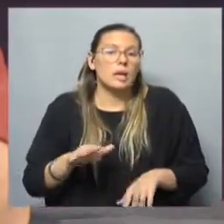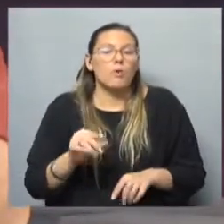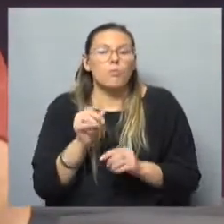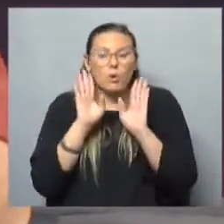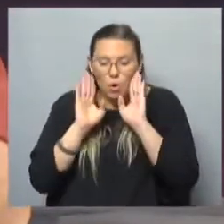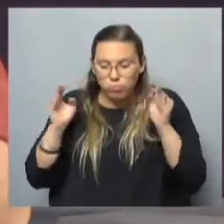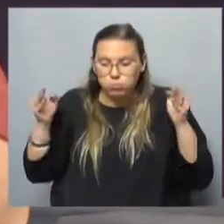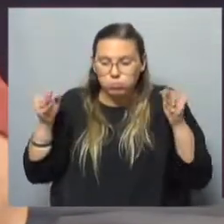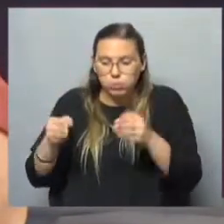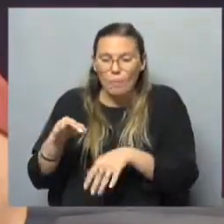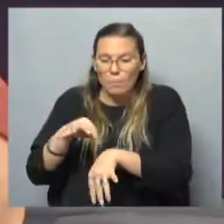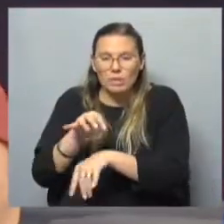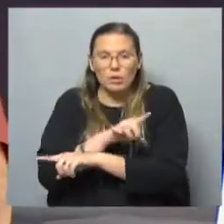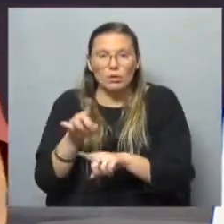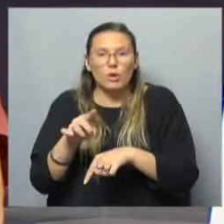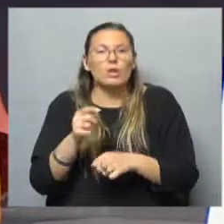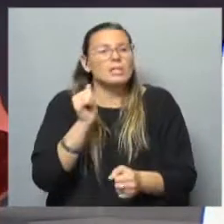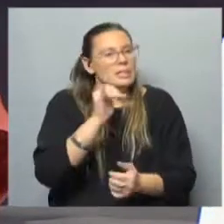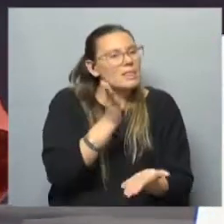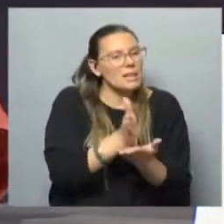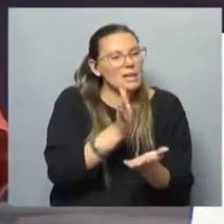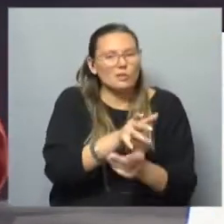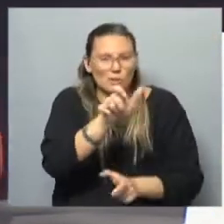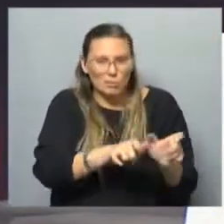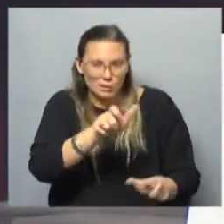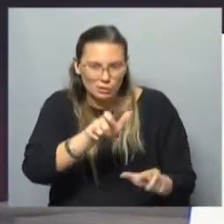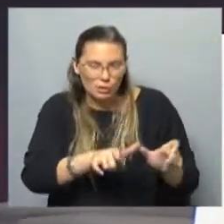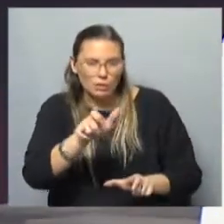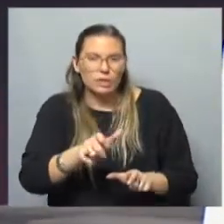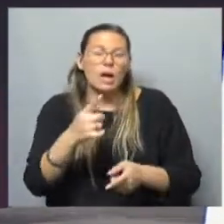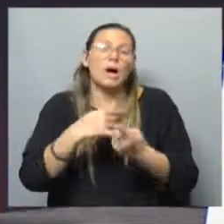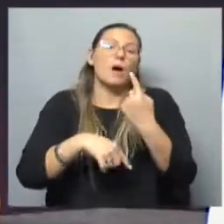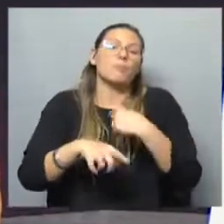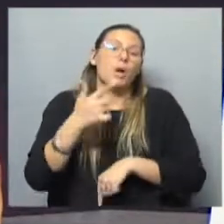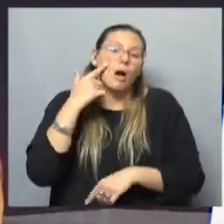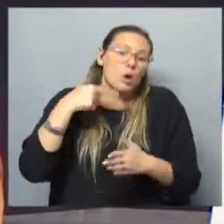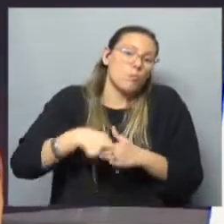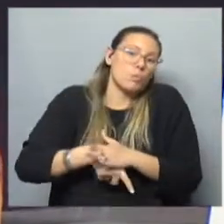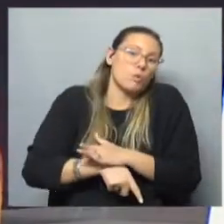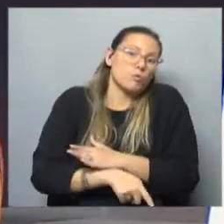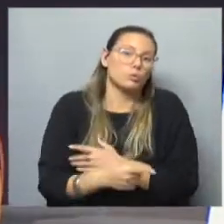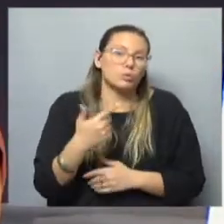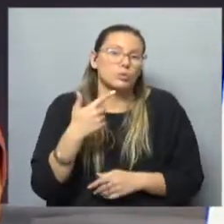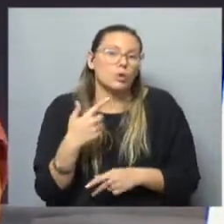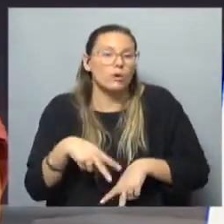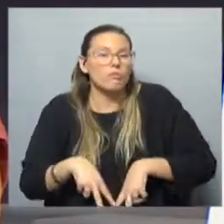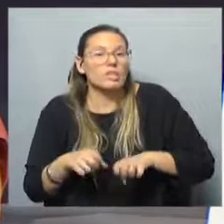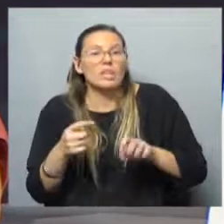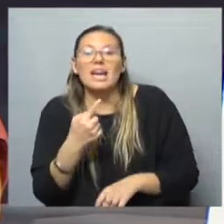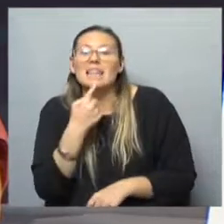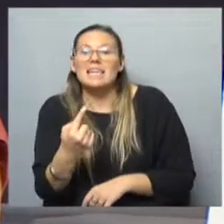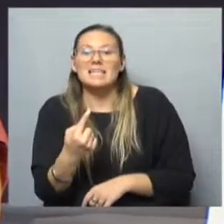foco de los médicos y sí en el derecho de las personas. Pero bueno, habrá que ahondar muchísimo en lo que